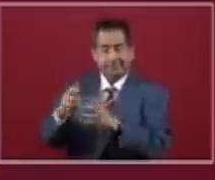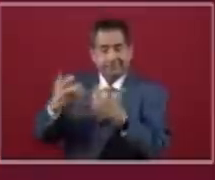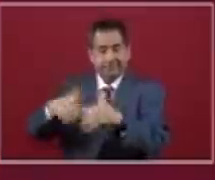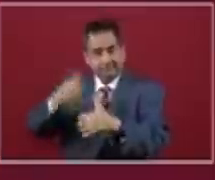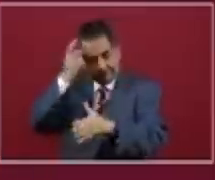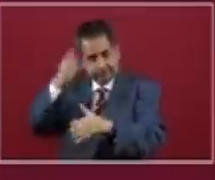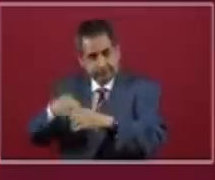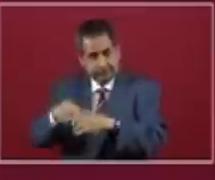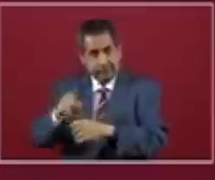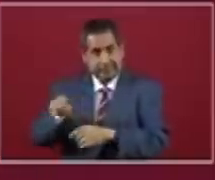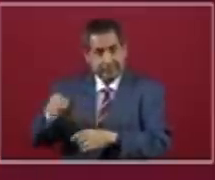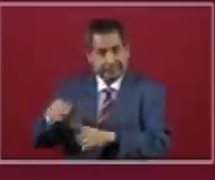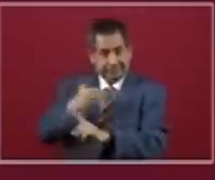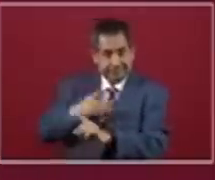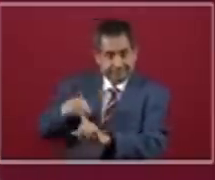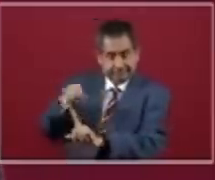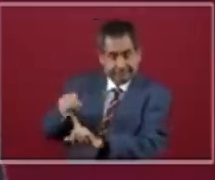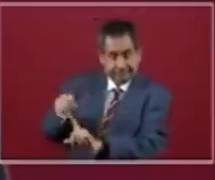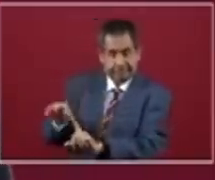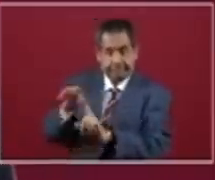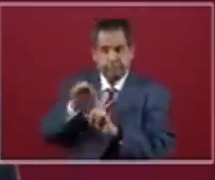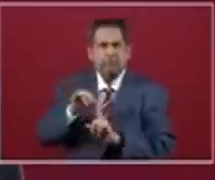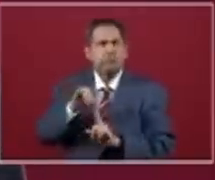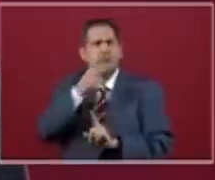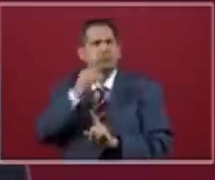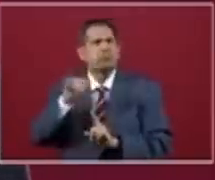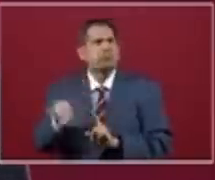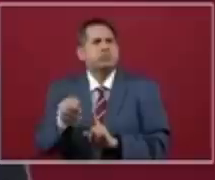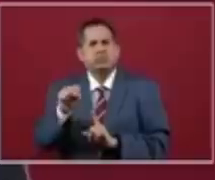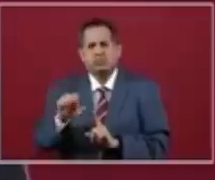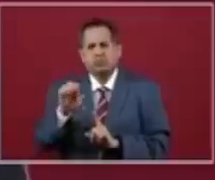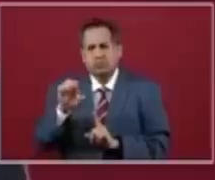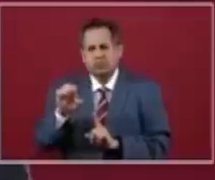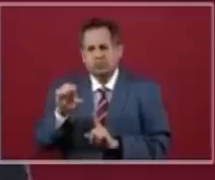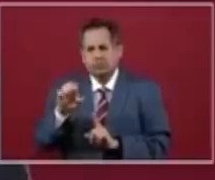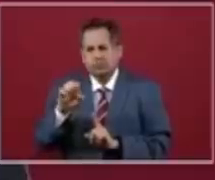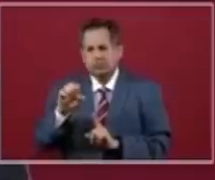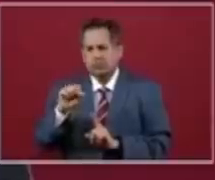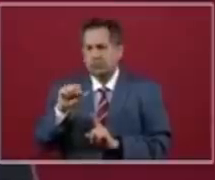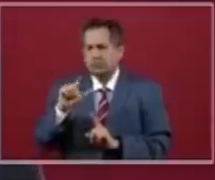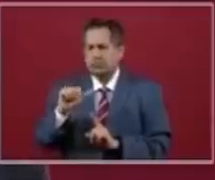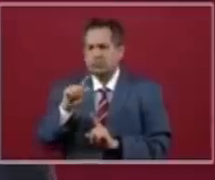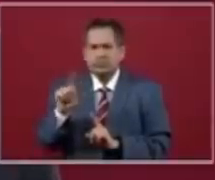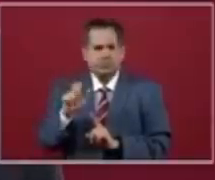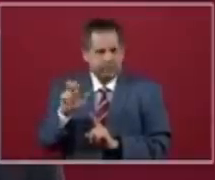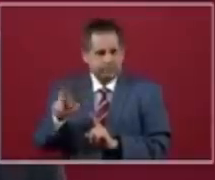Empresarial, José Salazar,